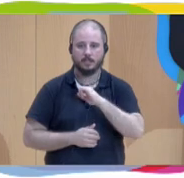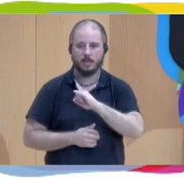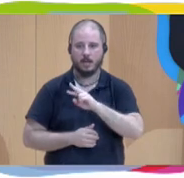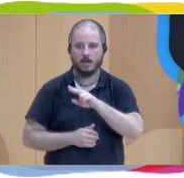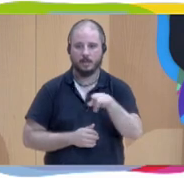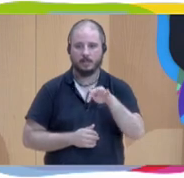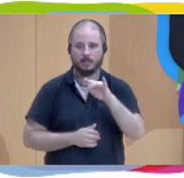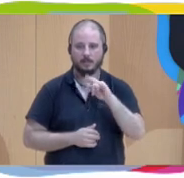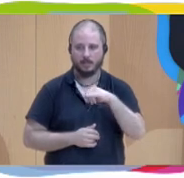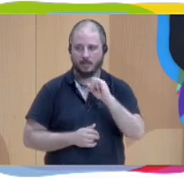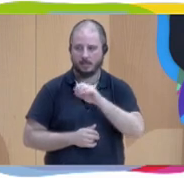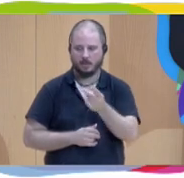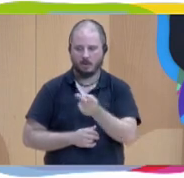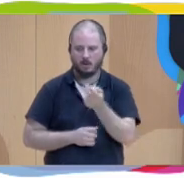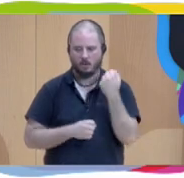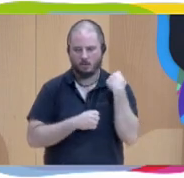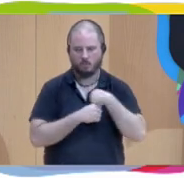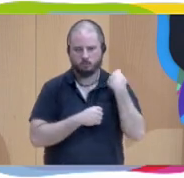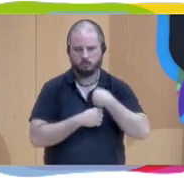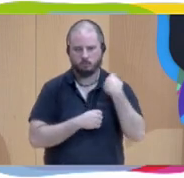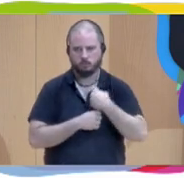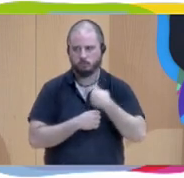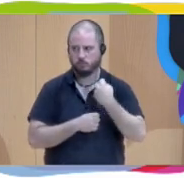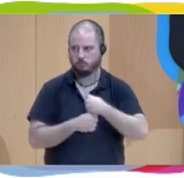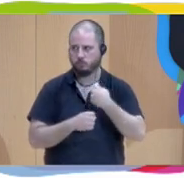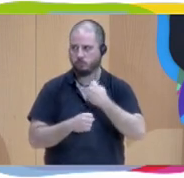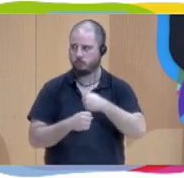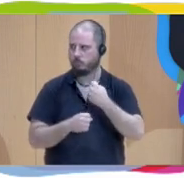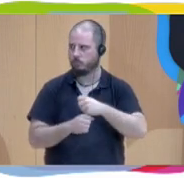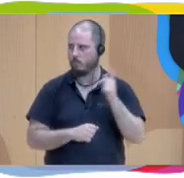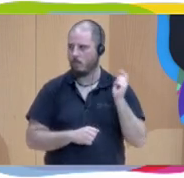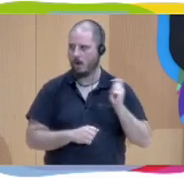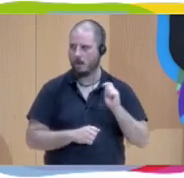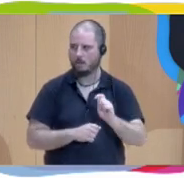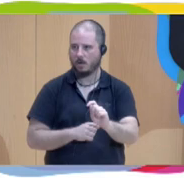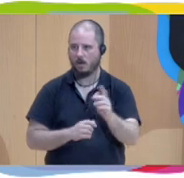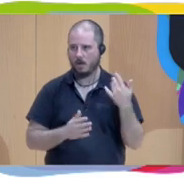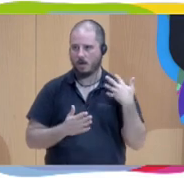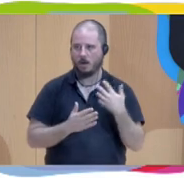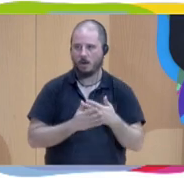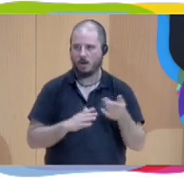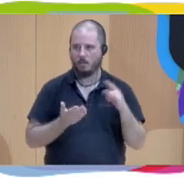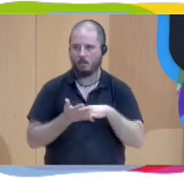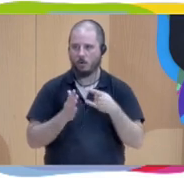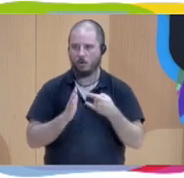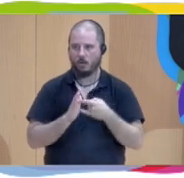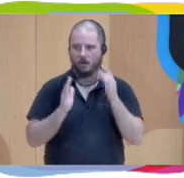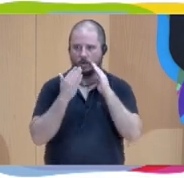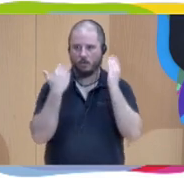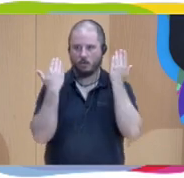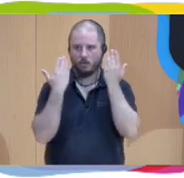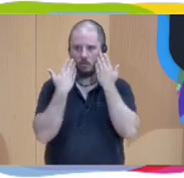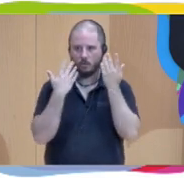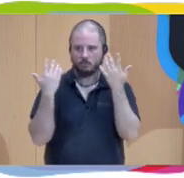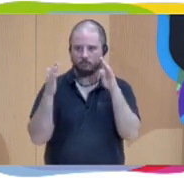Trini Sainz por el trabajazo que se han pegado durante todos estos meses, con todo el proyecto y con todo el Congreso. sea, que Trini,